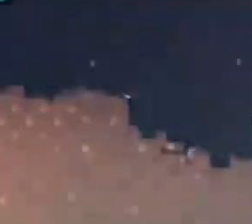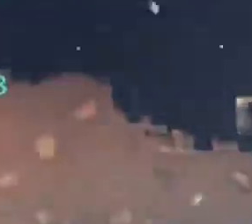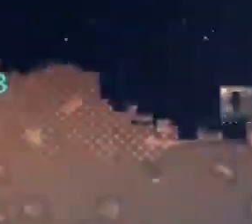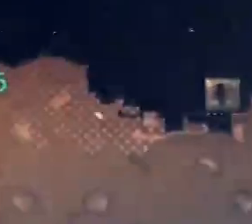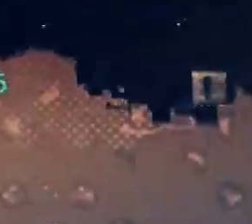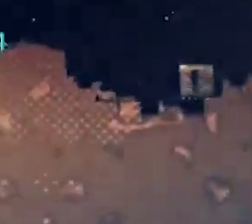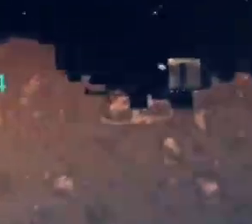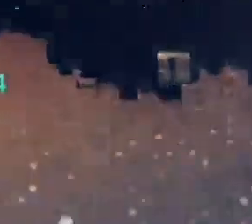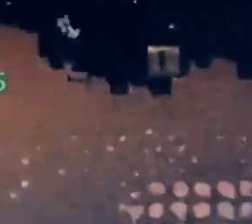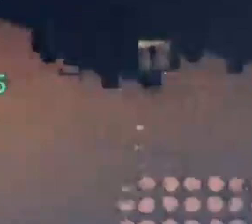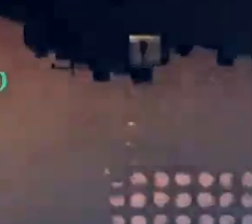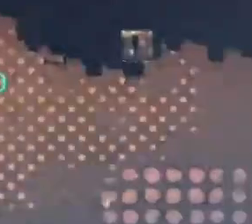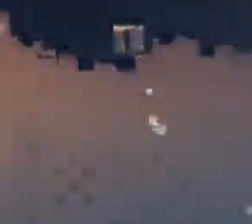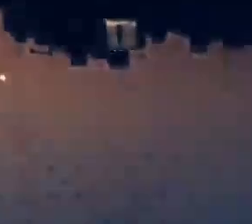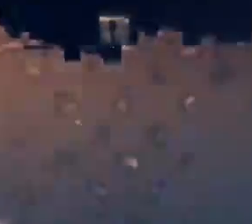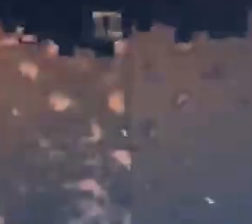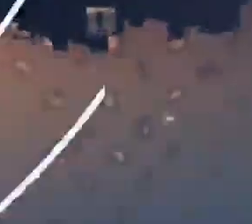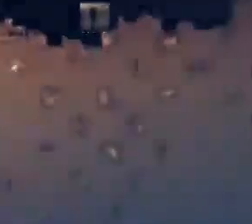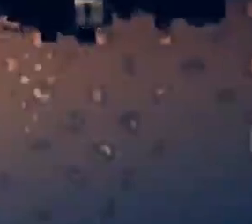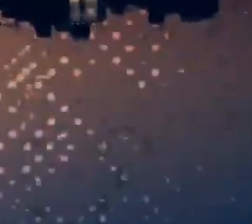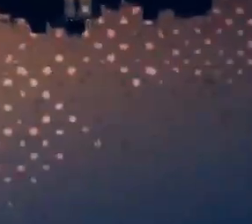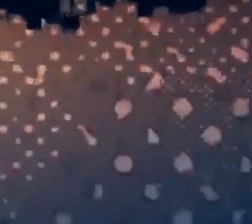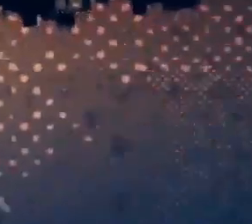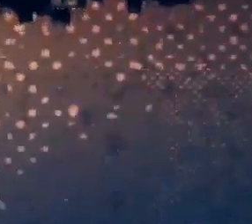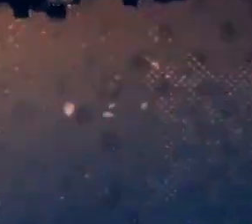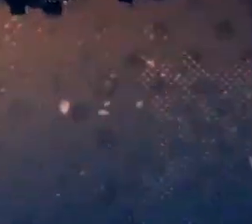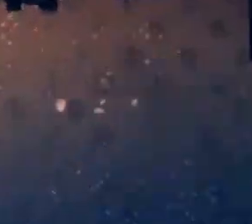entiende. Todo lo mejor que tenemos.